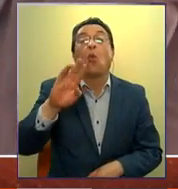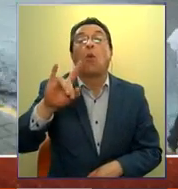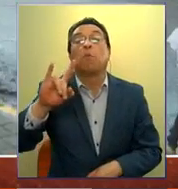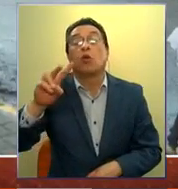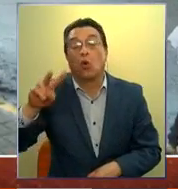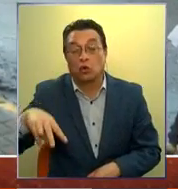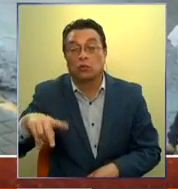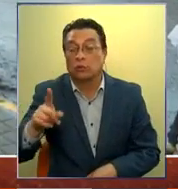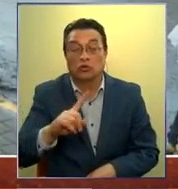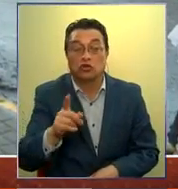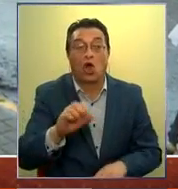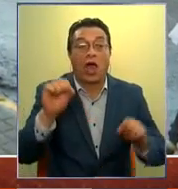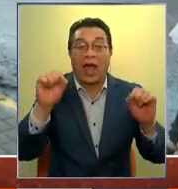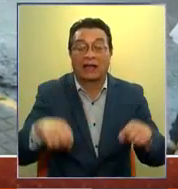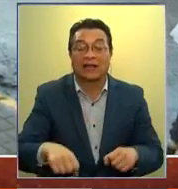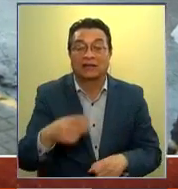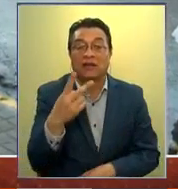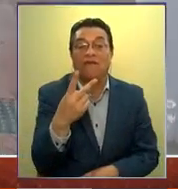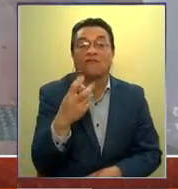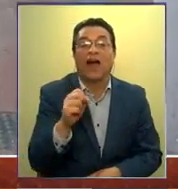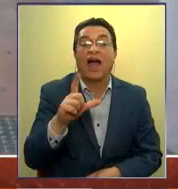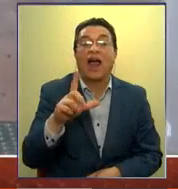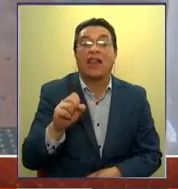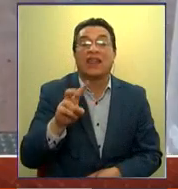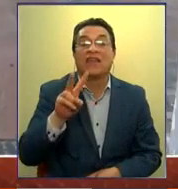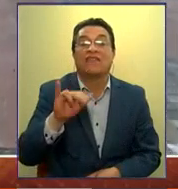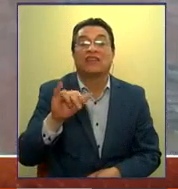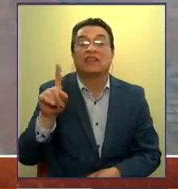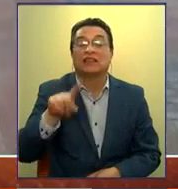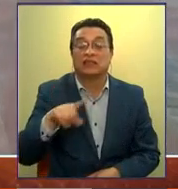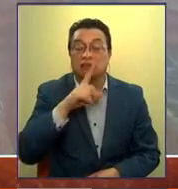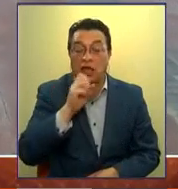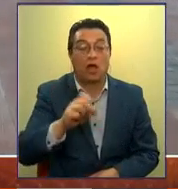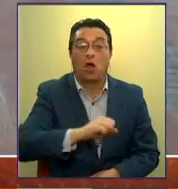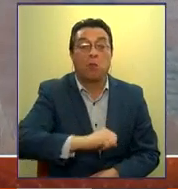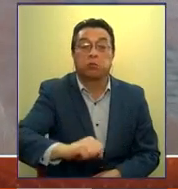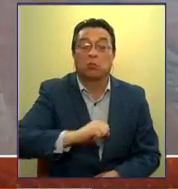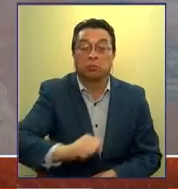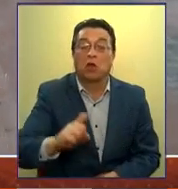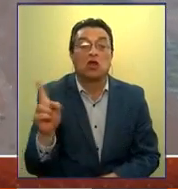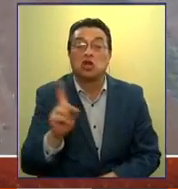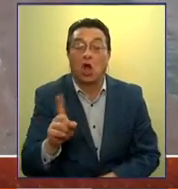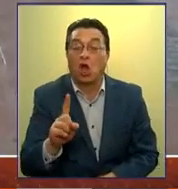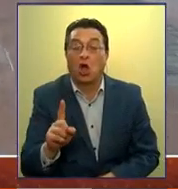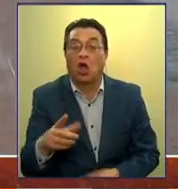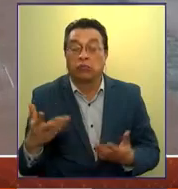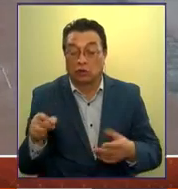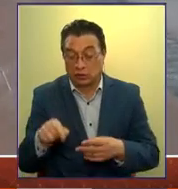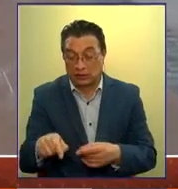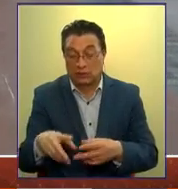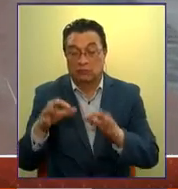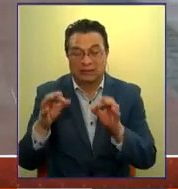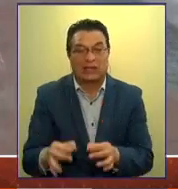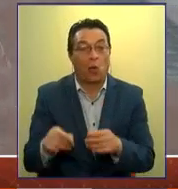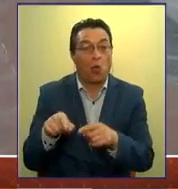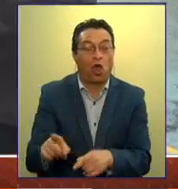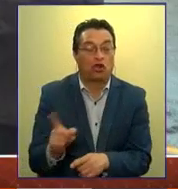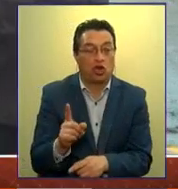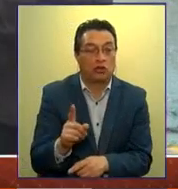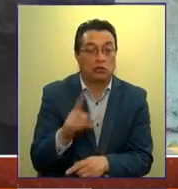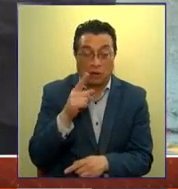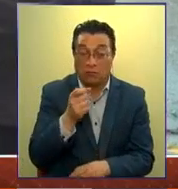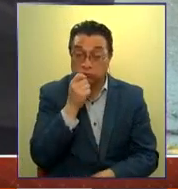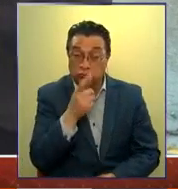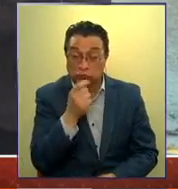no está aceptando el vale vista como una opción para recibir ese 10% porque no lo consideran un instrumento seguro. ¿Han recibido denuncias